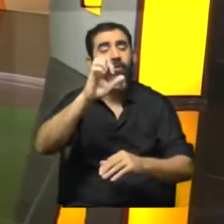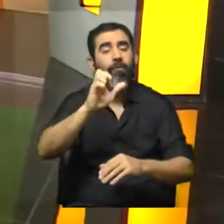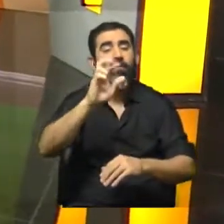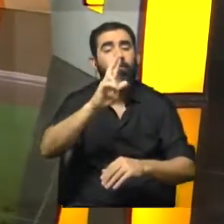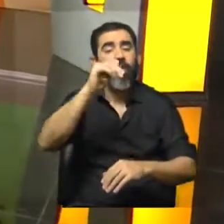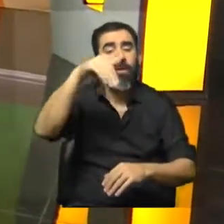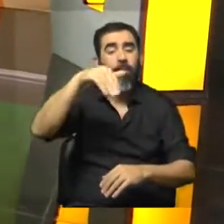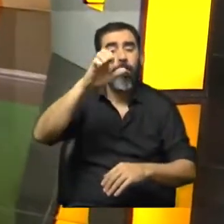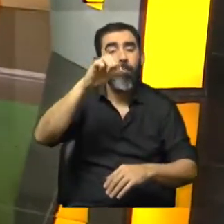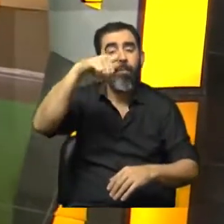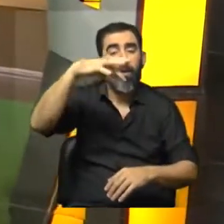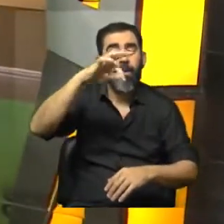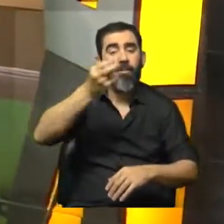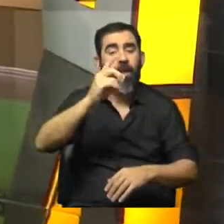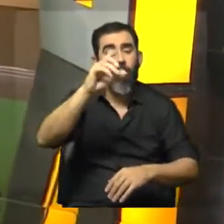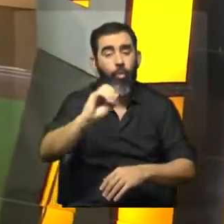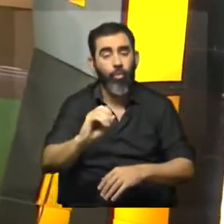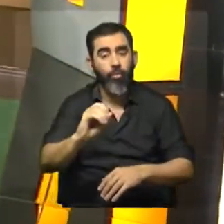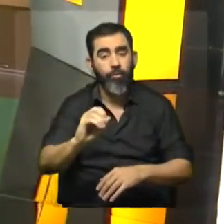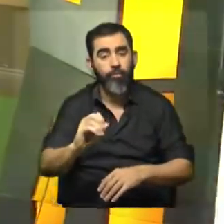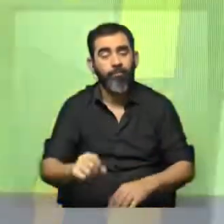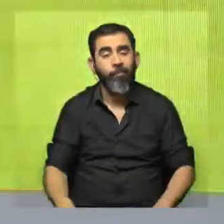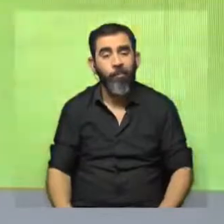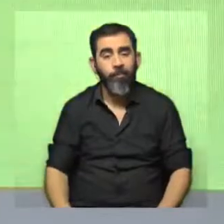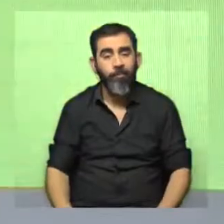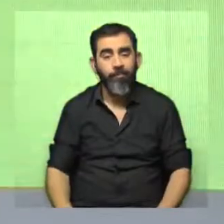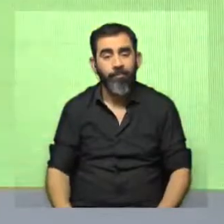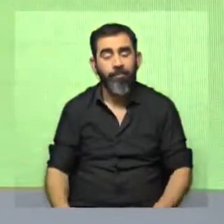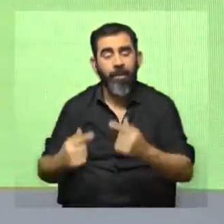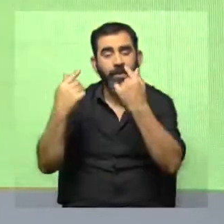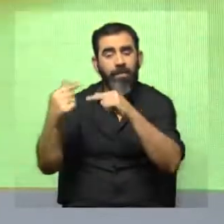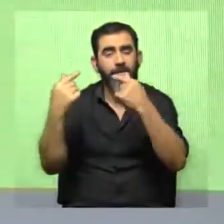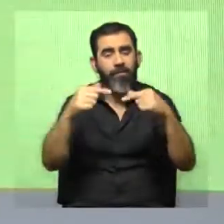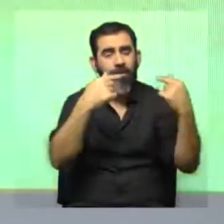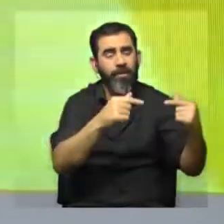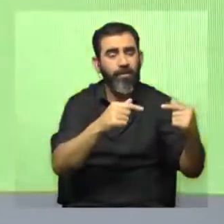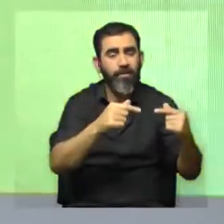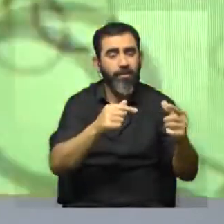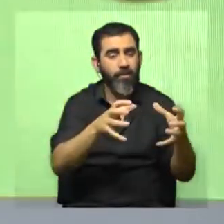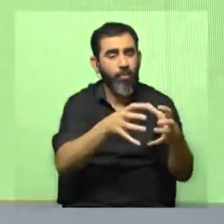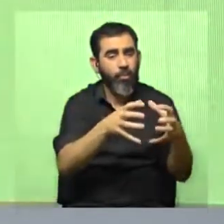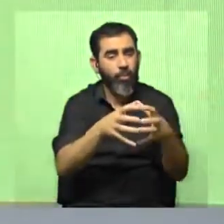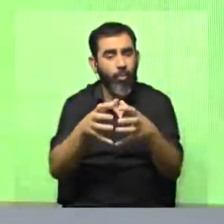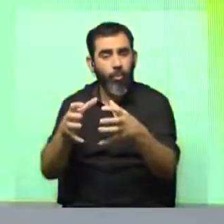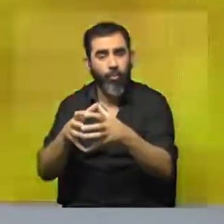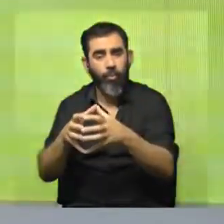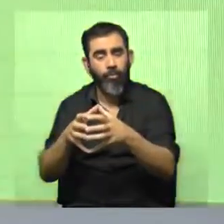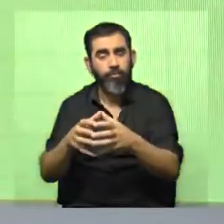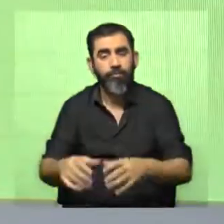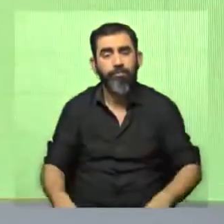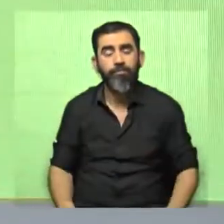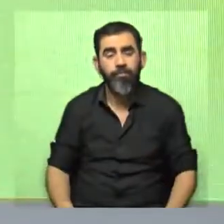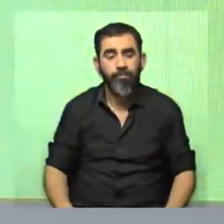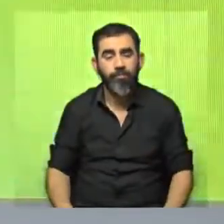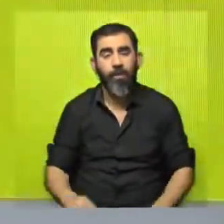son acá? distintos tipos, como habló Grompone, son distintas comunidades, no siempre son cultivos aislados porque son